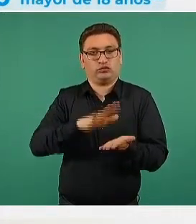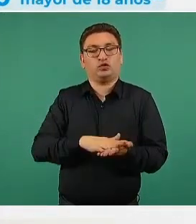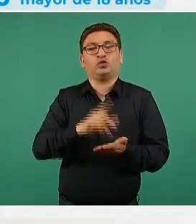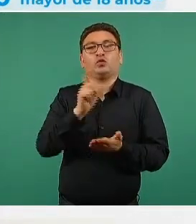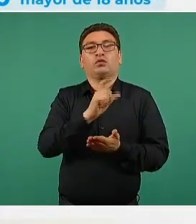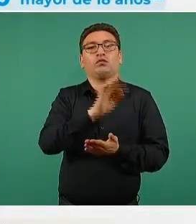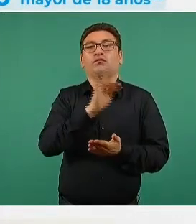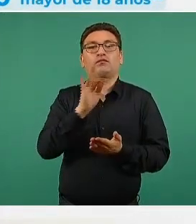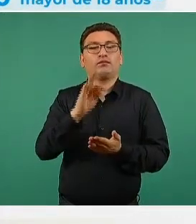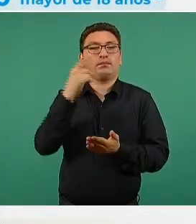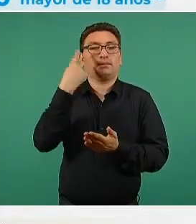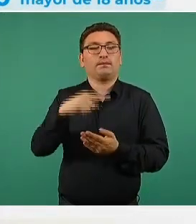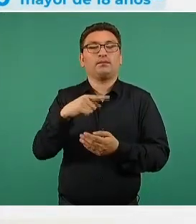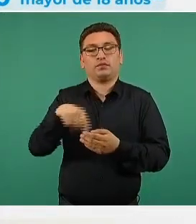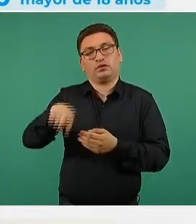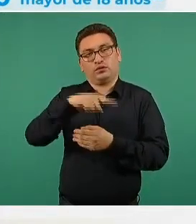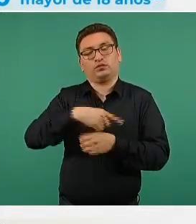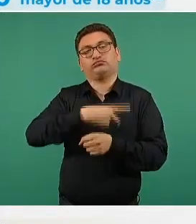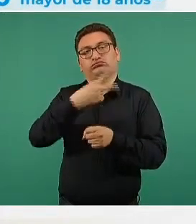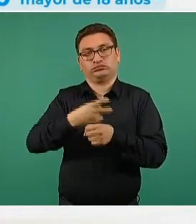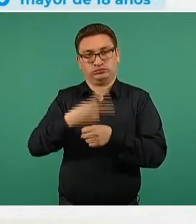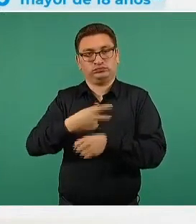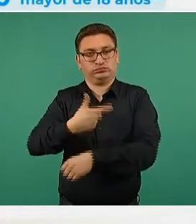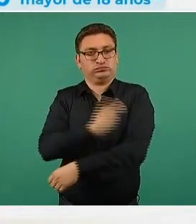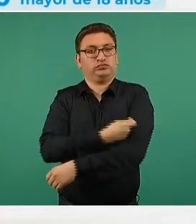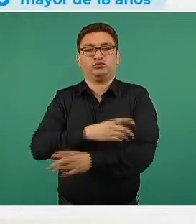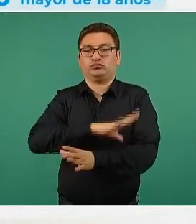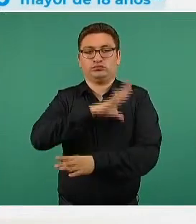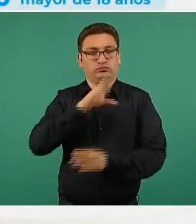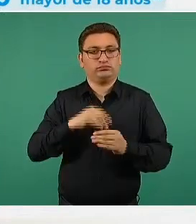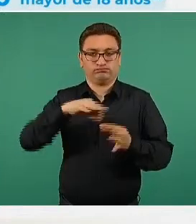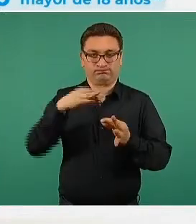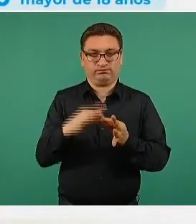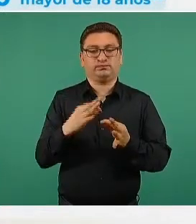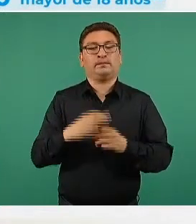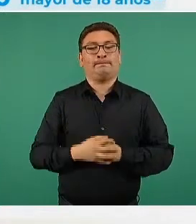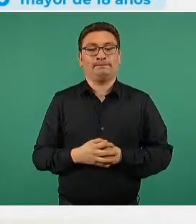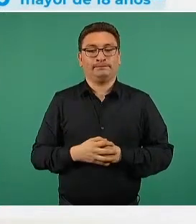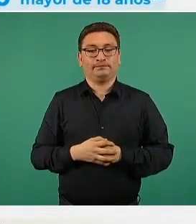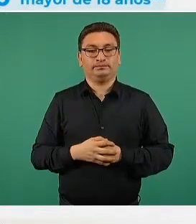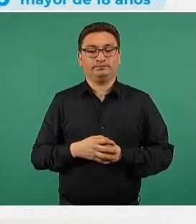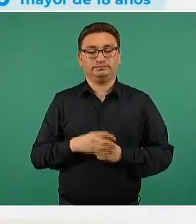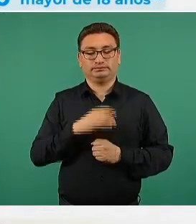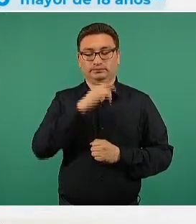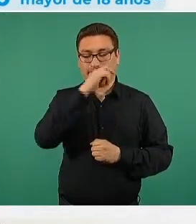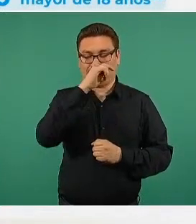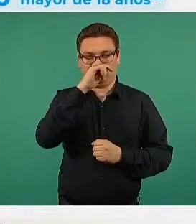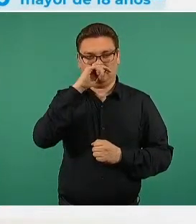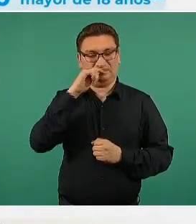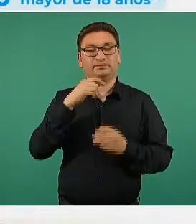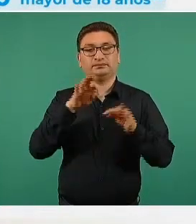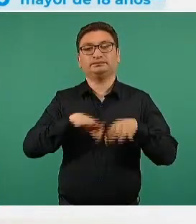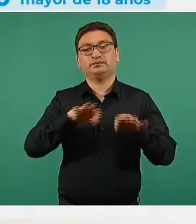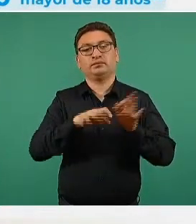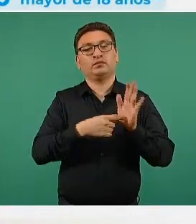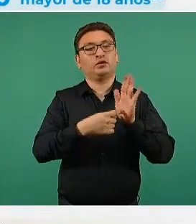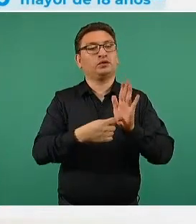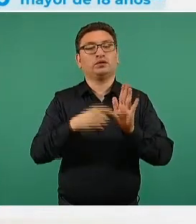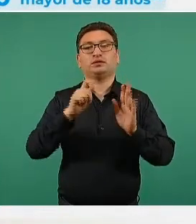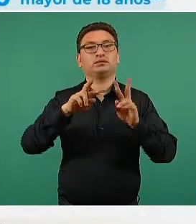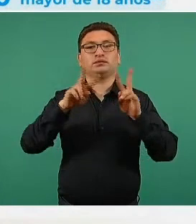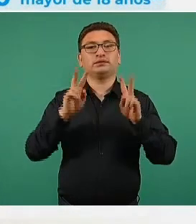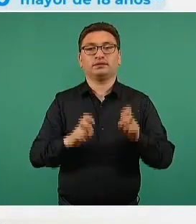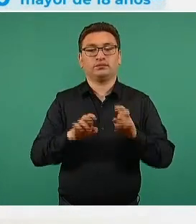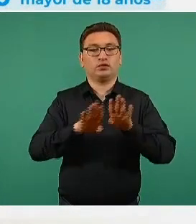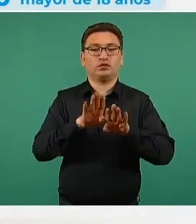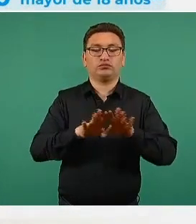lo amerite, que reciban el esquema completo. Y también es importante esto que señalamos en esta gráfica sobre la